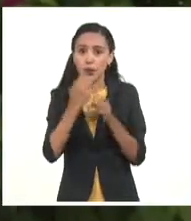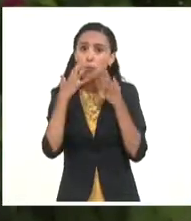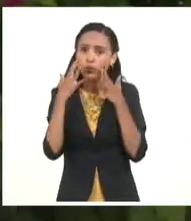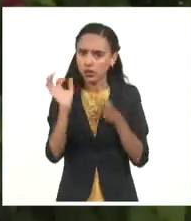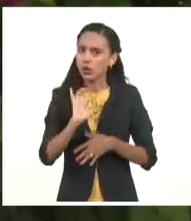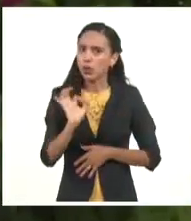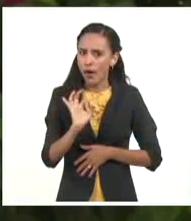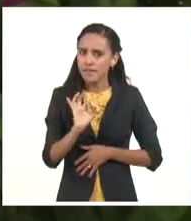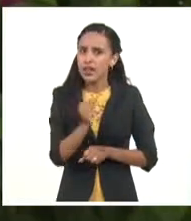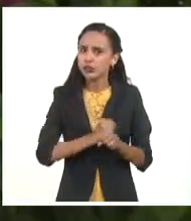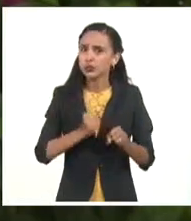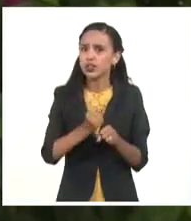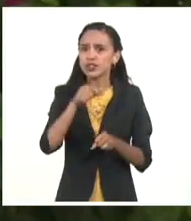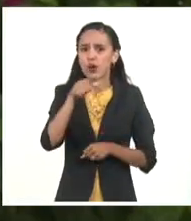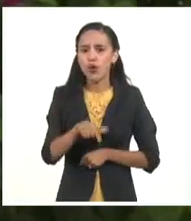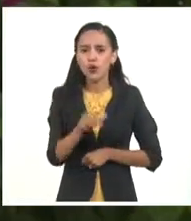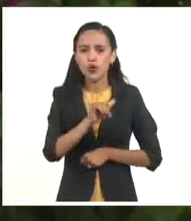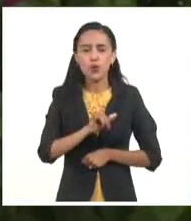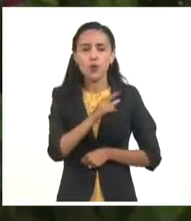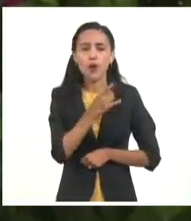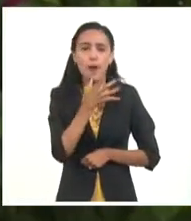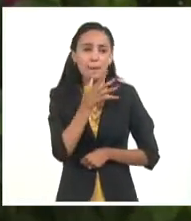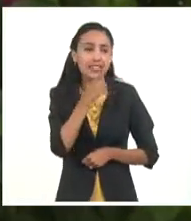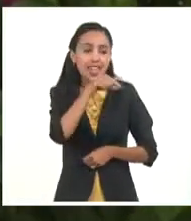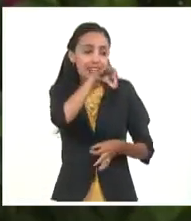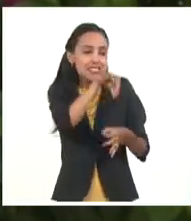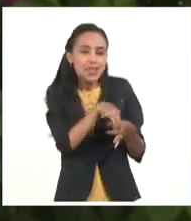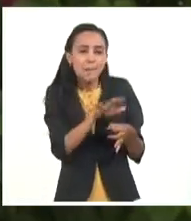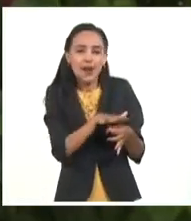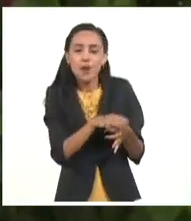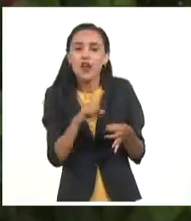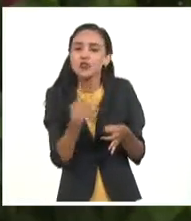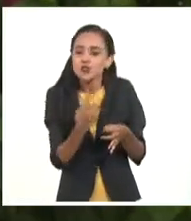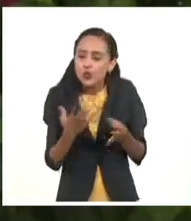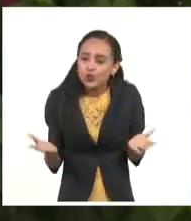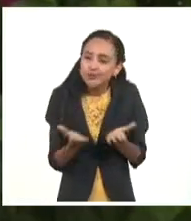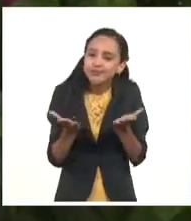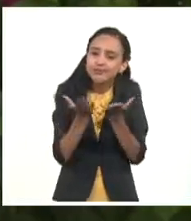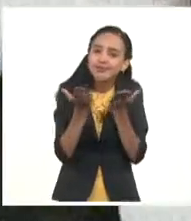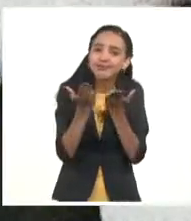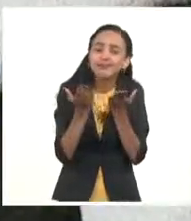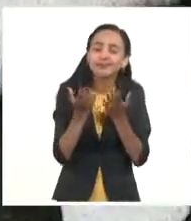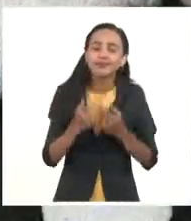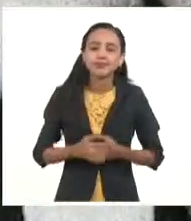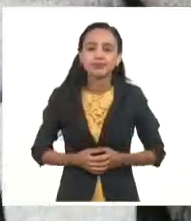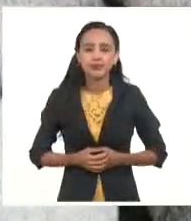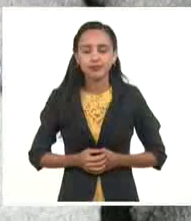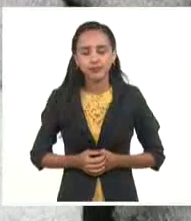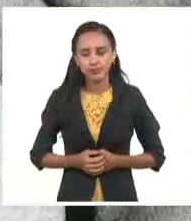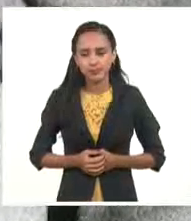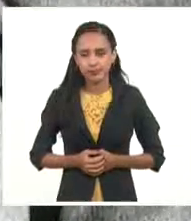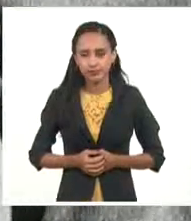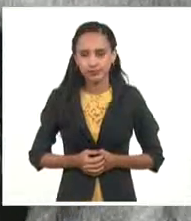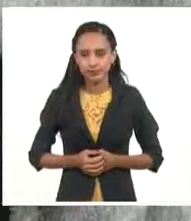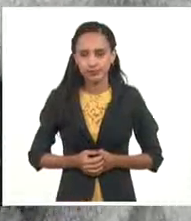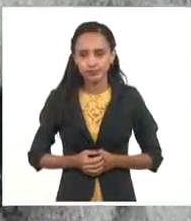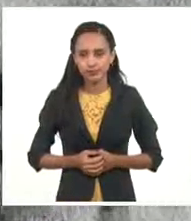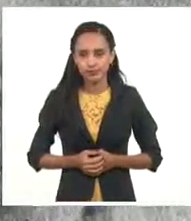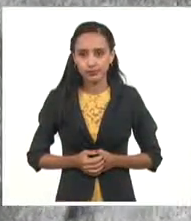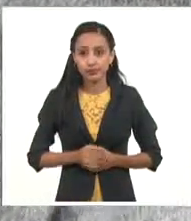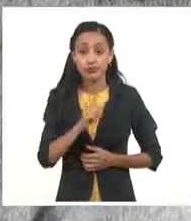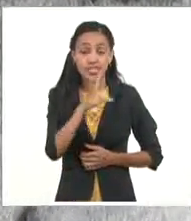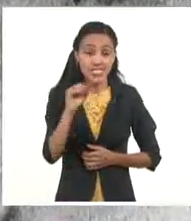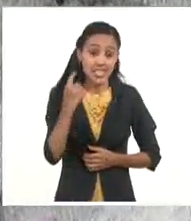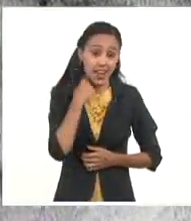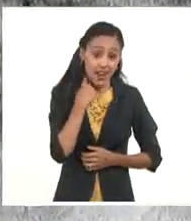de hoy lo que él sembró nos sigue limitando lo que él dejó como una provocación sigue seduciéndonos el centenario del maestro ramiro